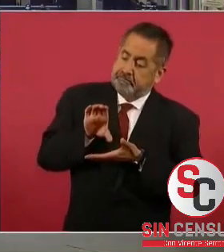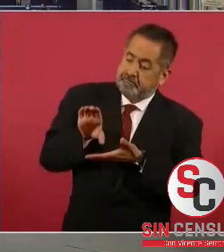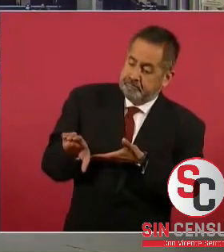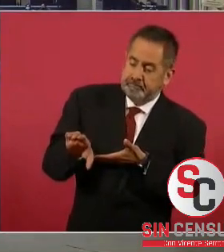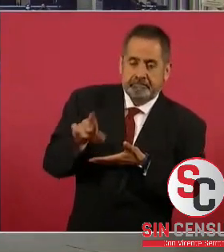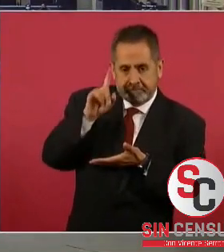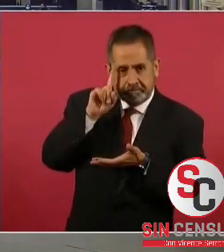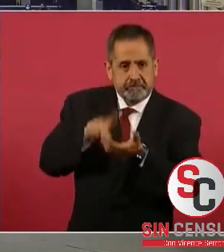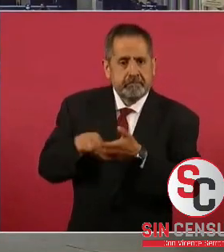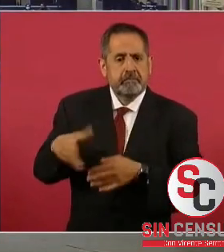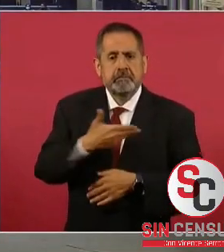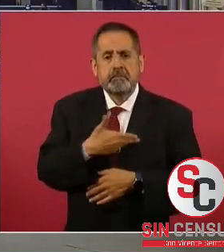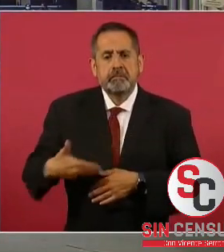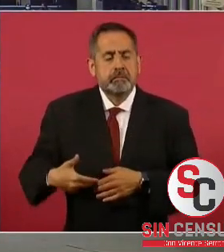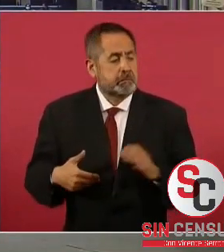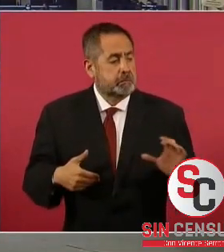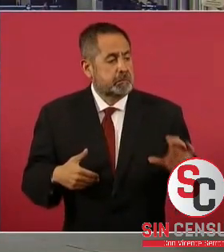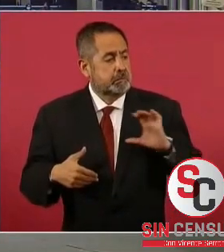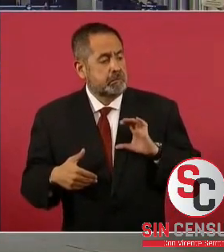Que el presidente